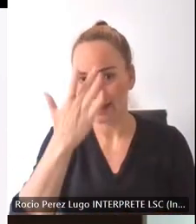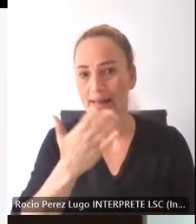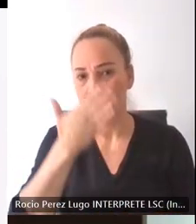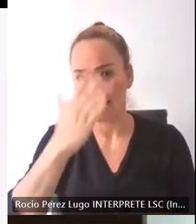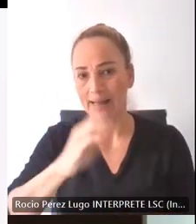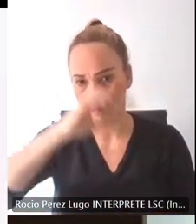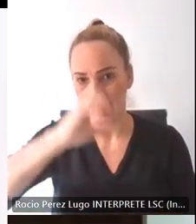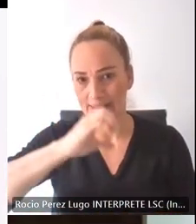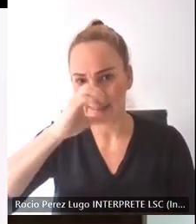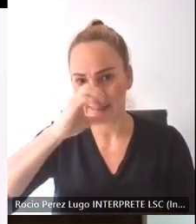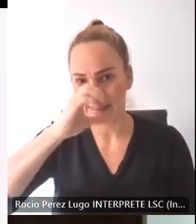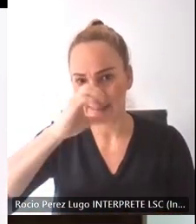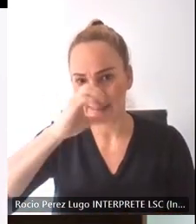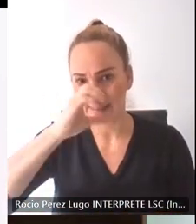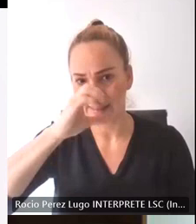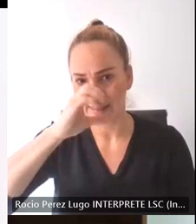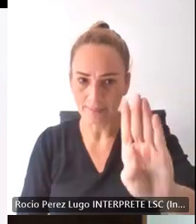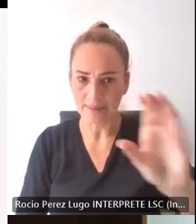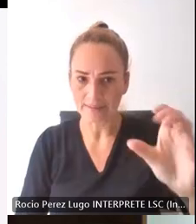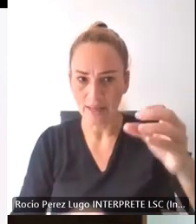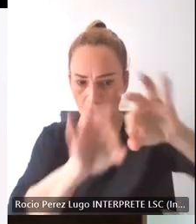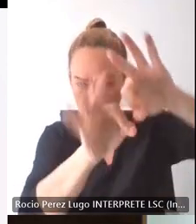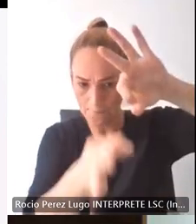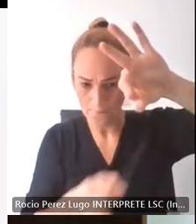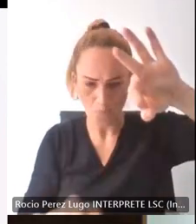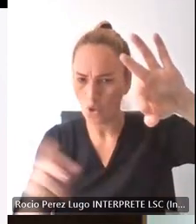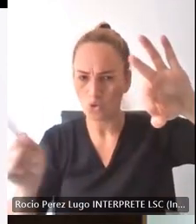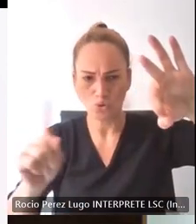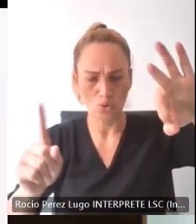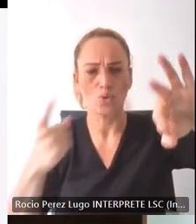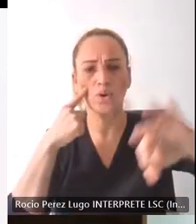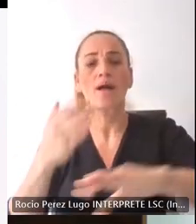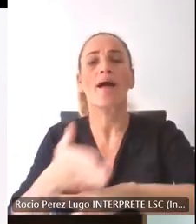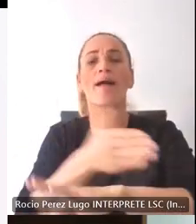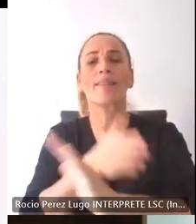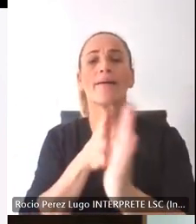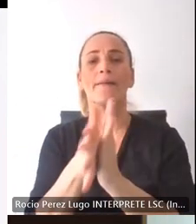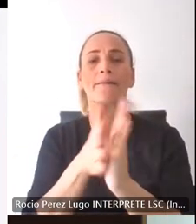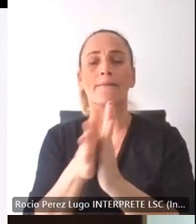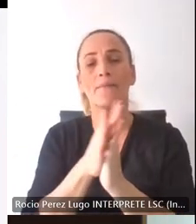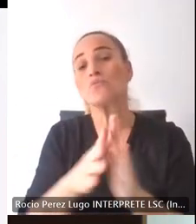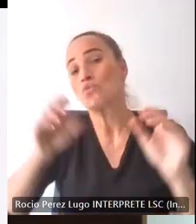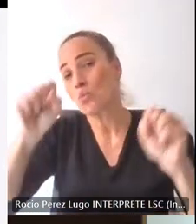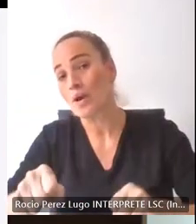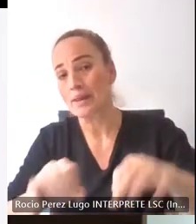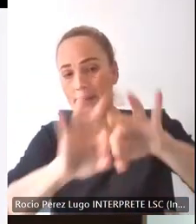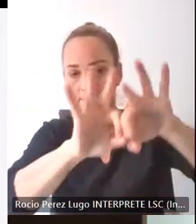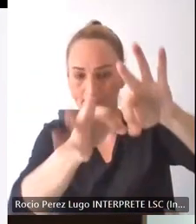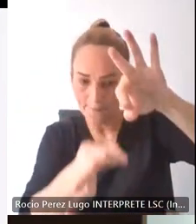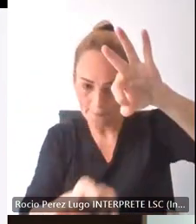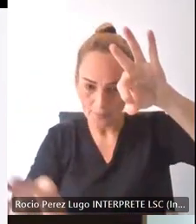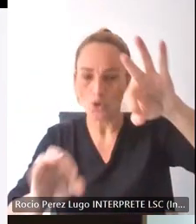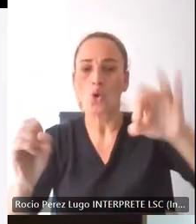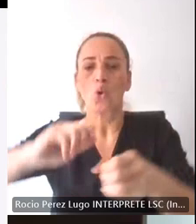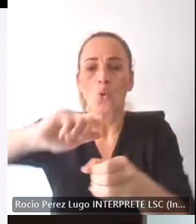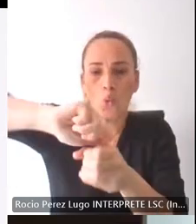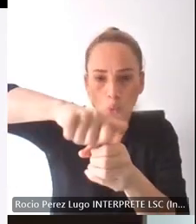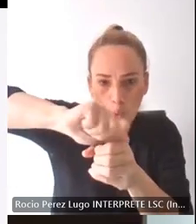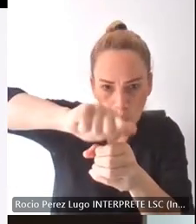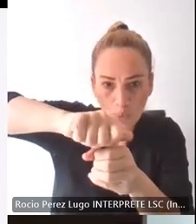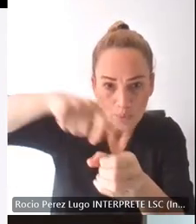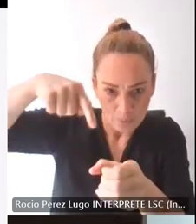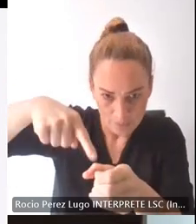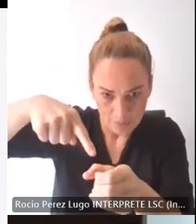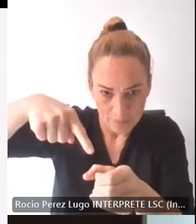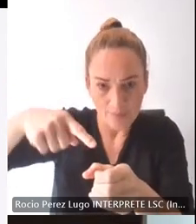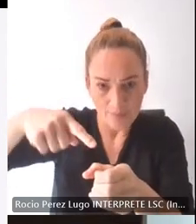la ABC es indispensable que tenga manguera? No. Como les decía anteriormente, puede tener manguera o puede tener boquilla como este. Esto también